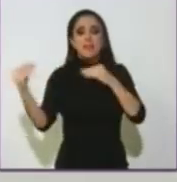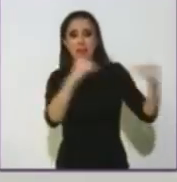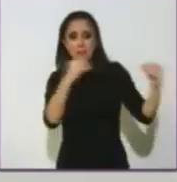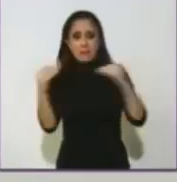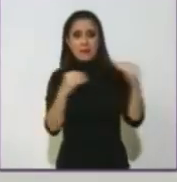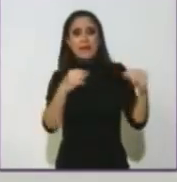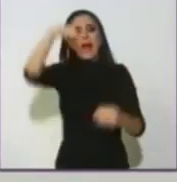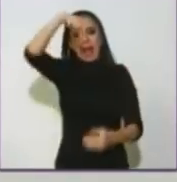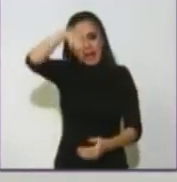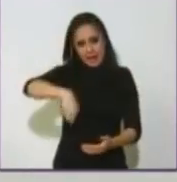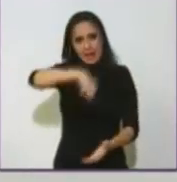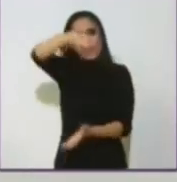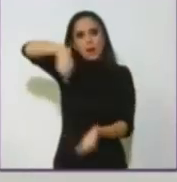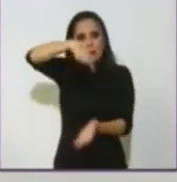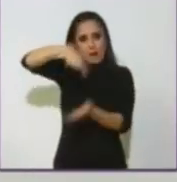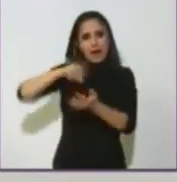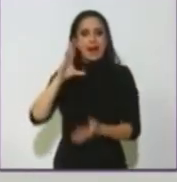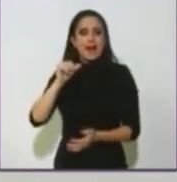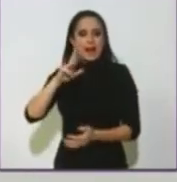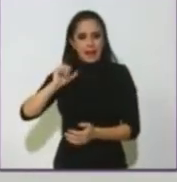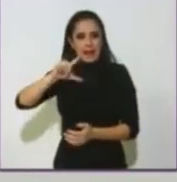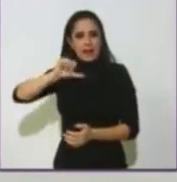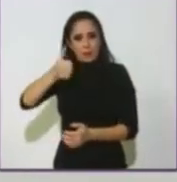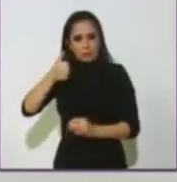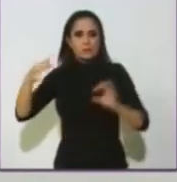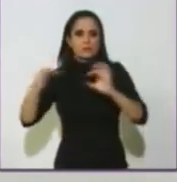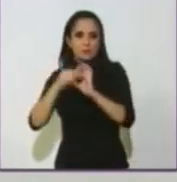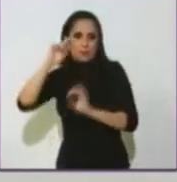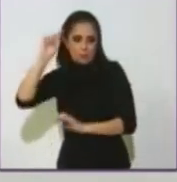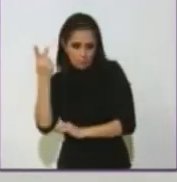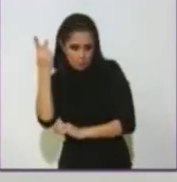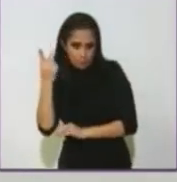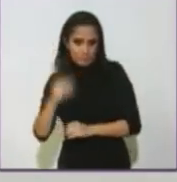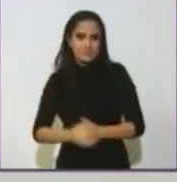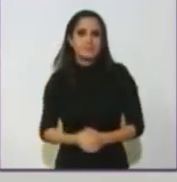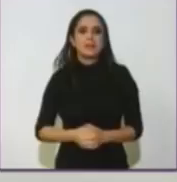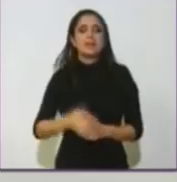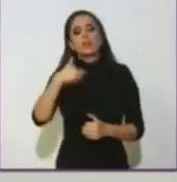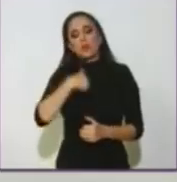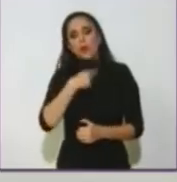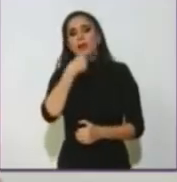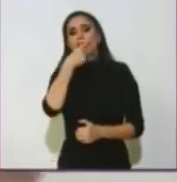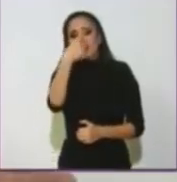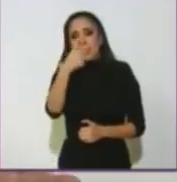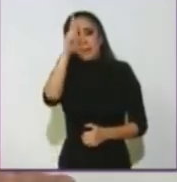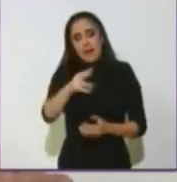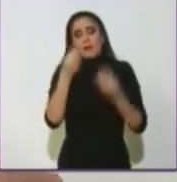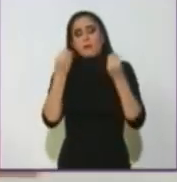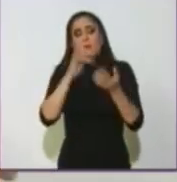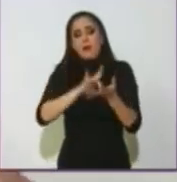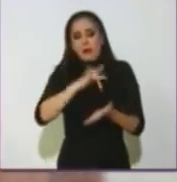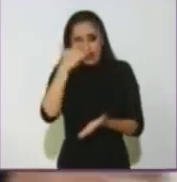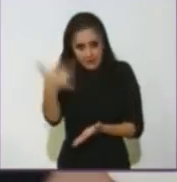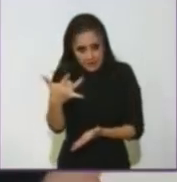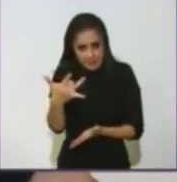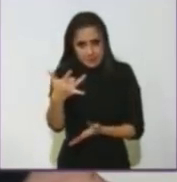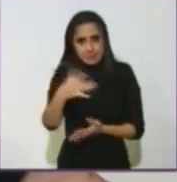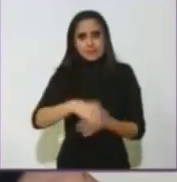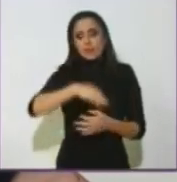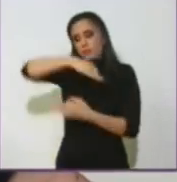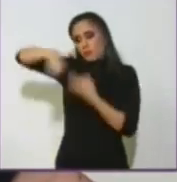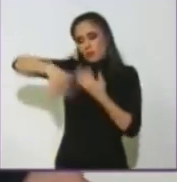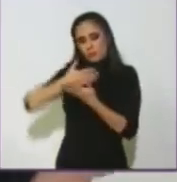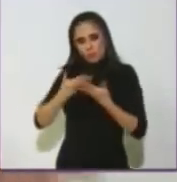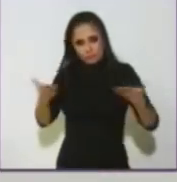realizar en las instalaciones aquí mismo del canal 11 del instituto politécnico nacional le diría que le queremos agradecer yo creo que todos